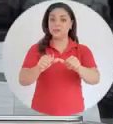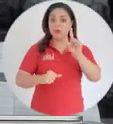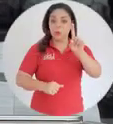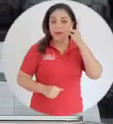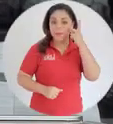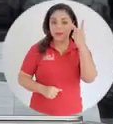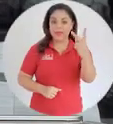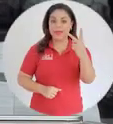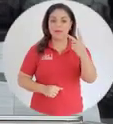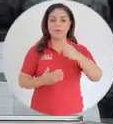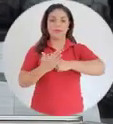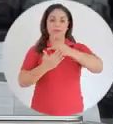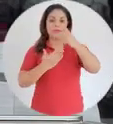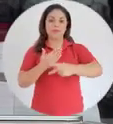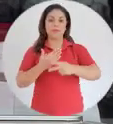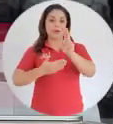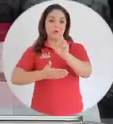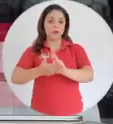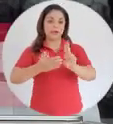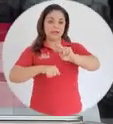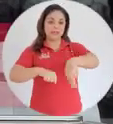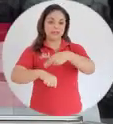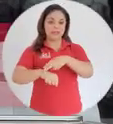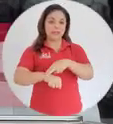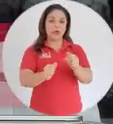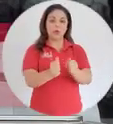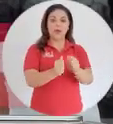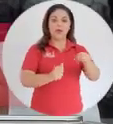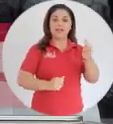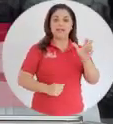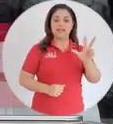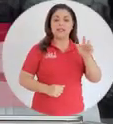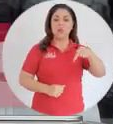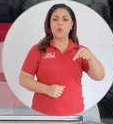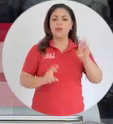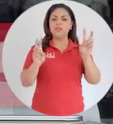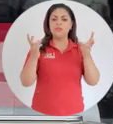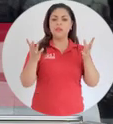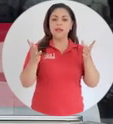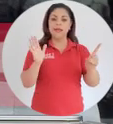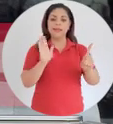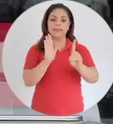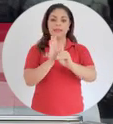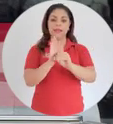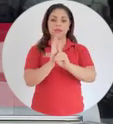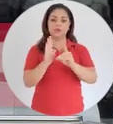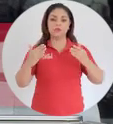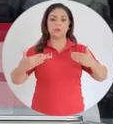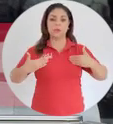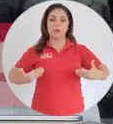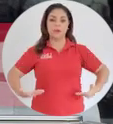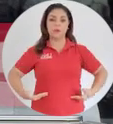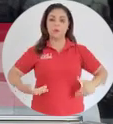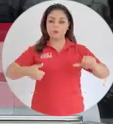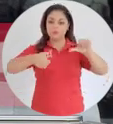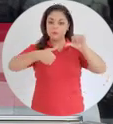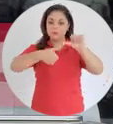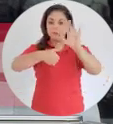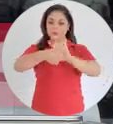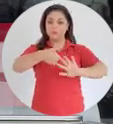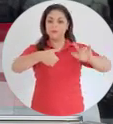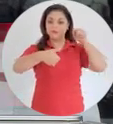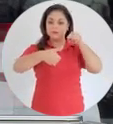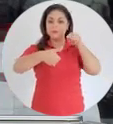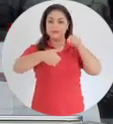Continúa usted con una mirada al programa de la Universidad Nacional y de CINAR S.A. Hoy con el tema de los derechos humanos en Centroamérica.